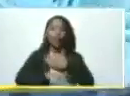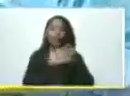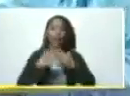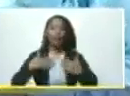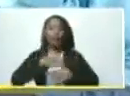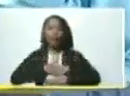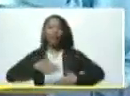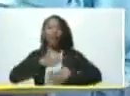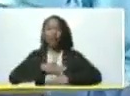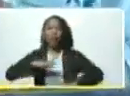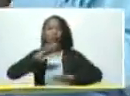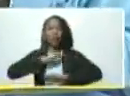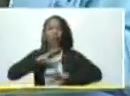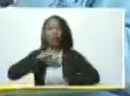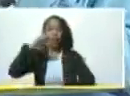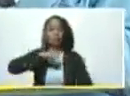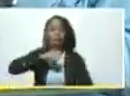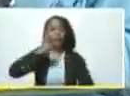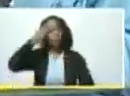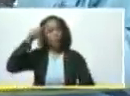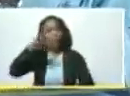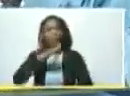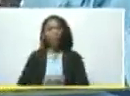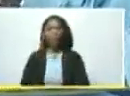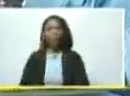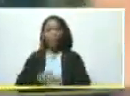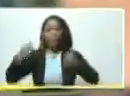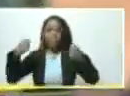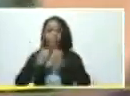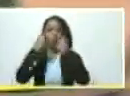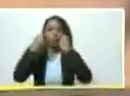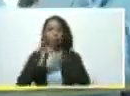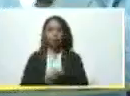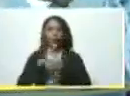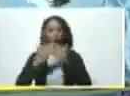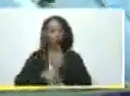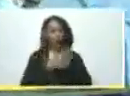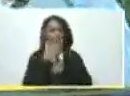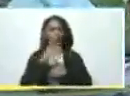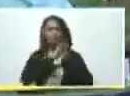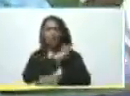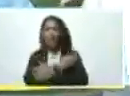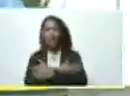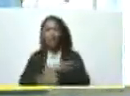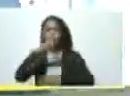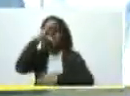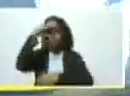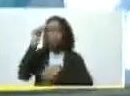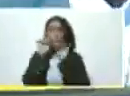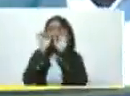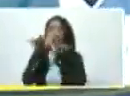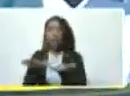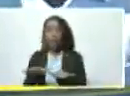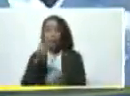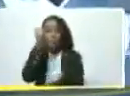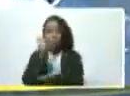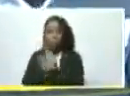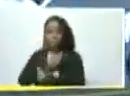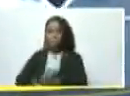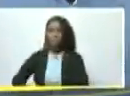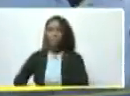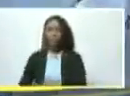las necesidades de nuestro pueblo. Jorge, chócar ahí. Pa'lante, pues, mucha fuerza. Que Dios me lo bendiga. Amén, presidente. Bueno, aquí